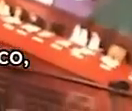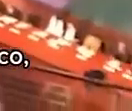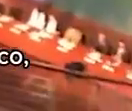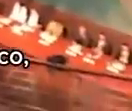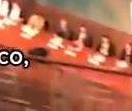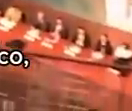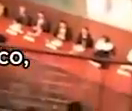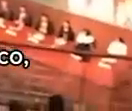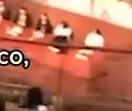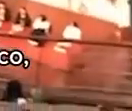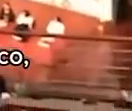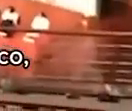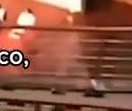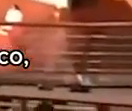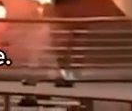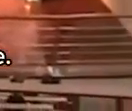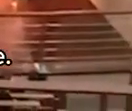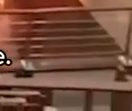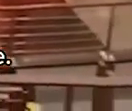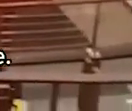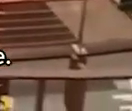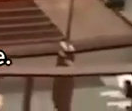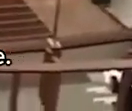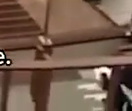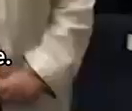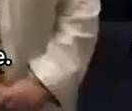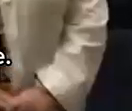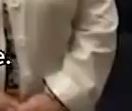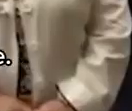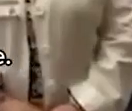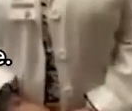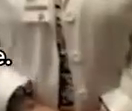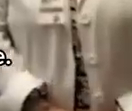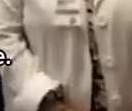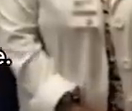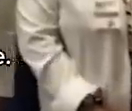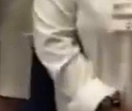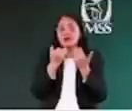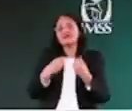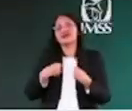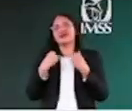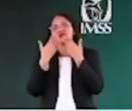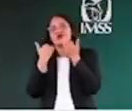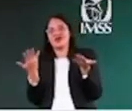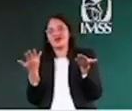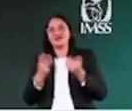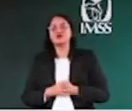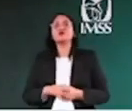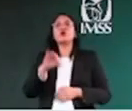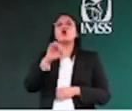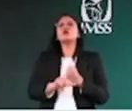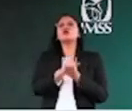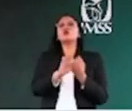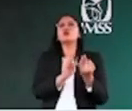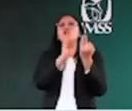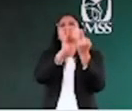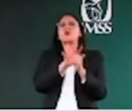humanismo, compromiso social, juicio ético, integridad, respeto por la autonomía del paciente. El reto de hoy es que